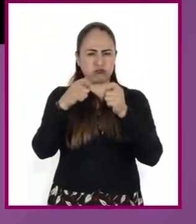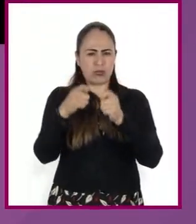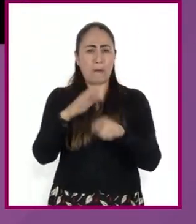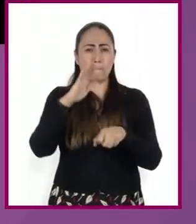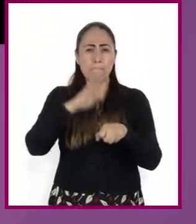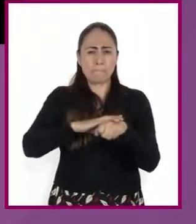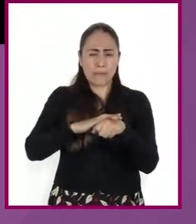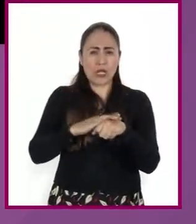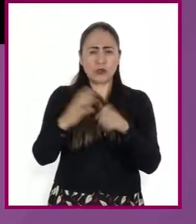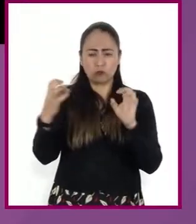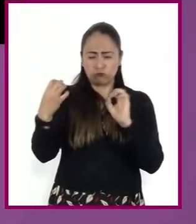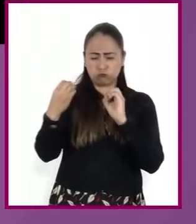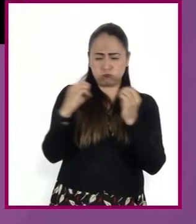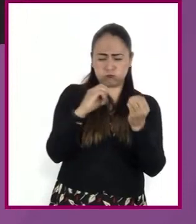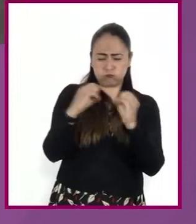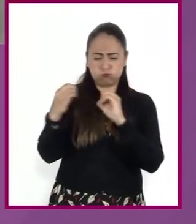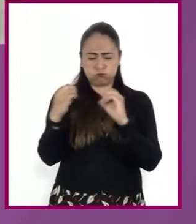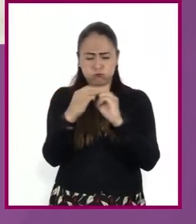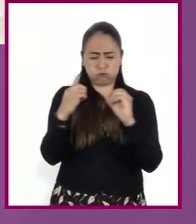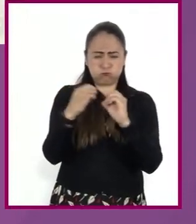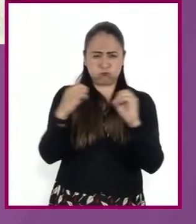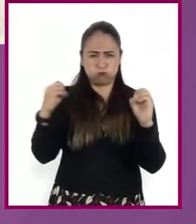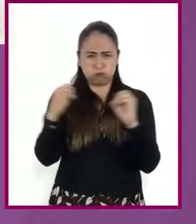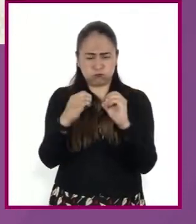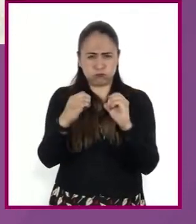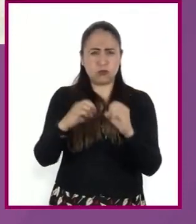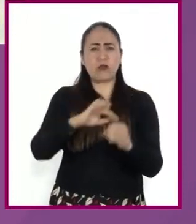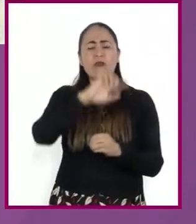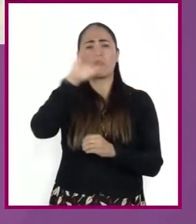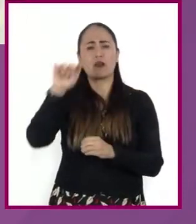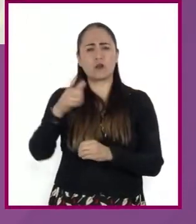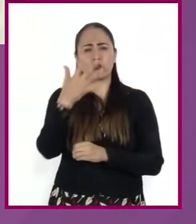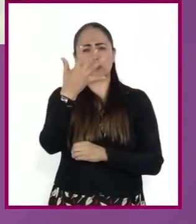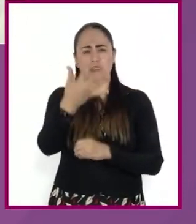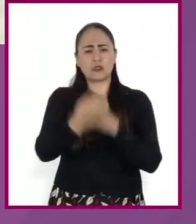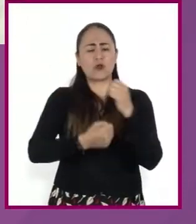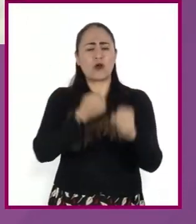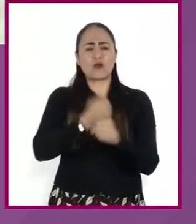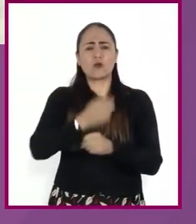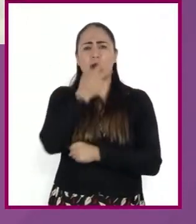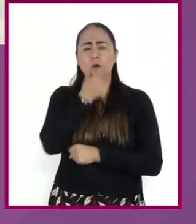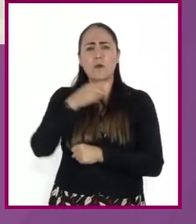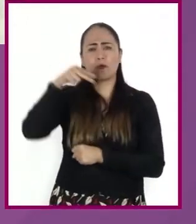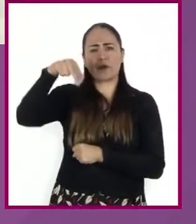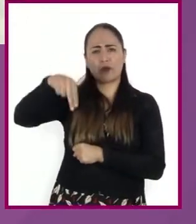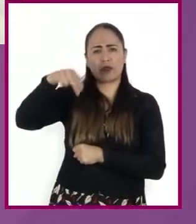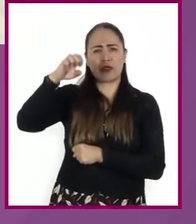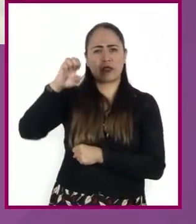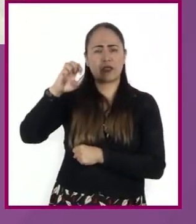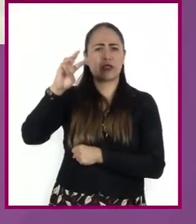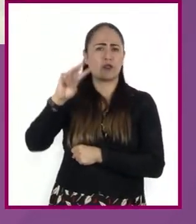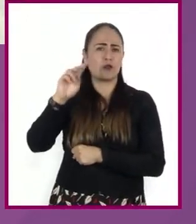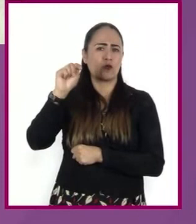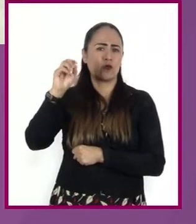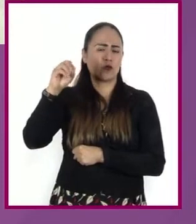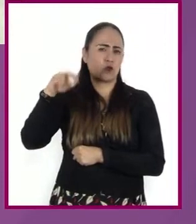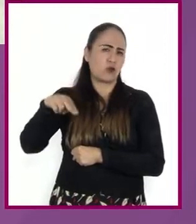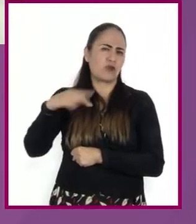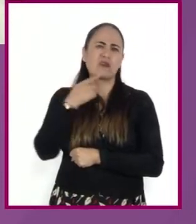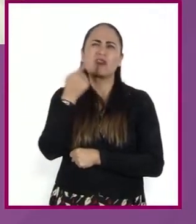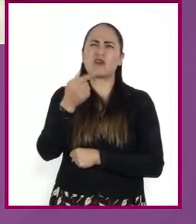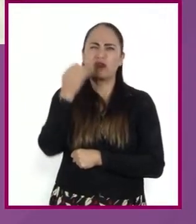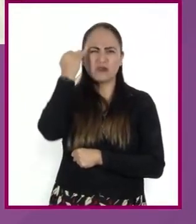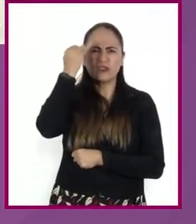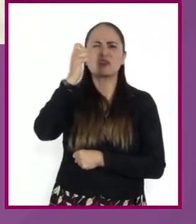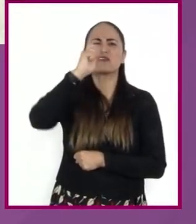más cerca estaba un cuerpo de otro. 5 años después, Hooke le pidió a Newton su opinión sobre su teoría del movimiento planetario,